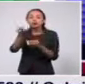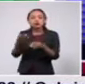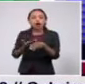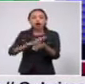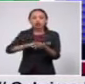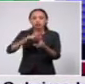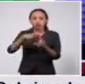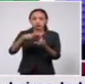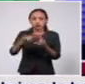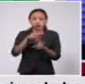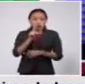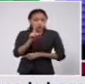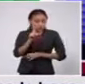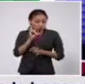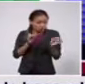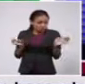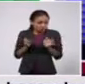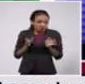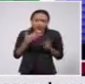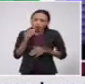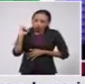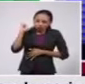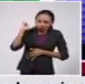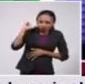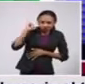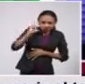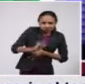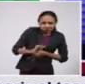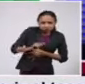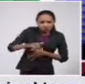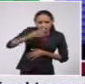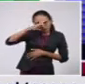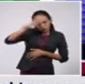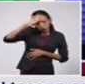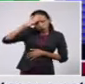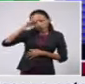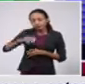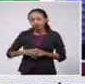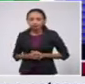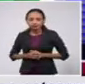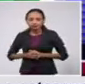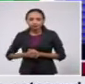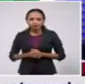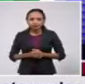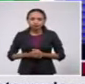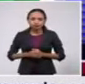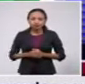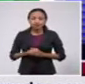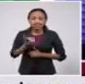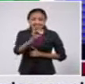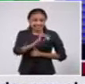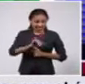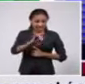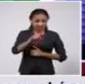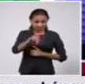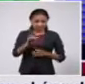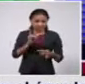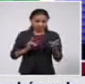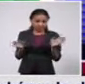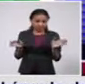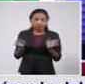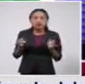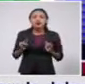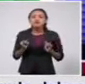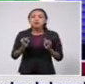caso importado a nuestro país. 6 de estos lactantes, nos informaba hoy